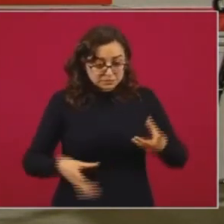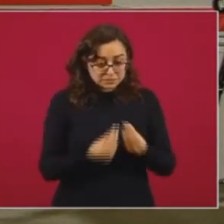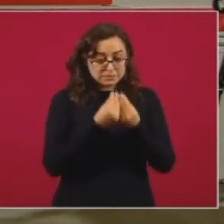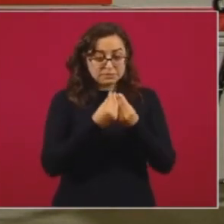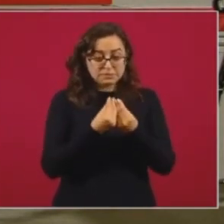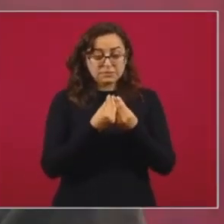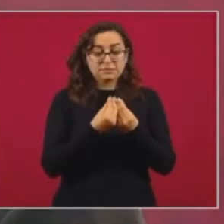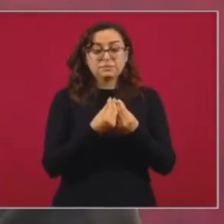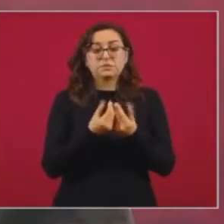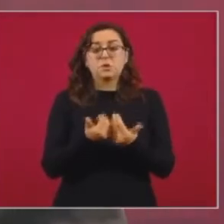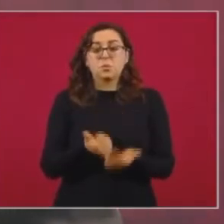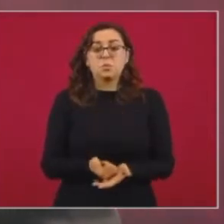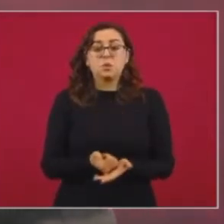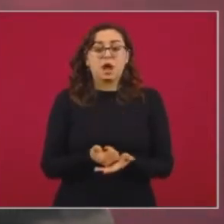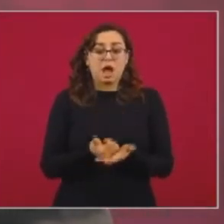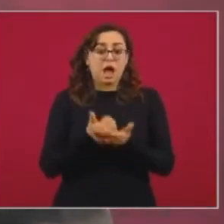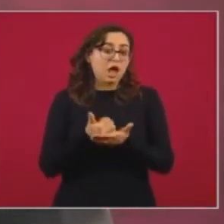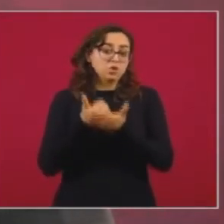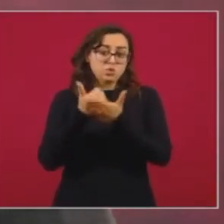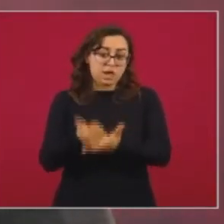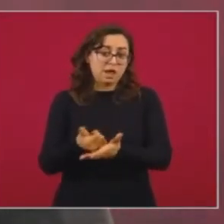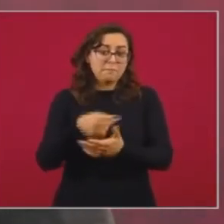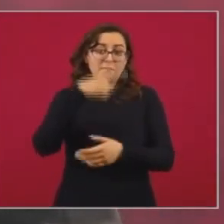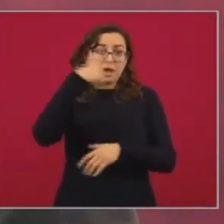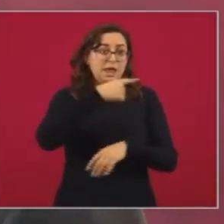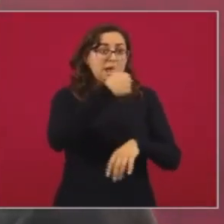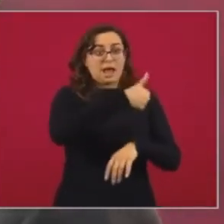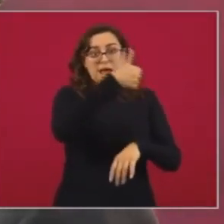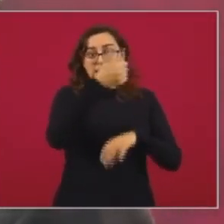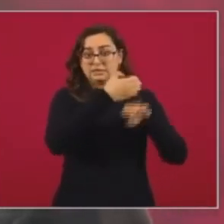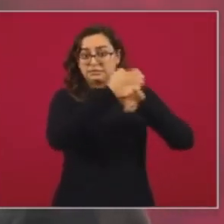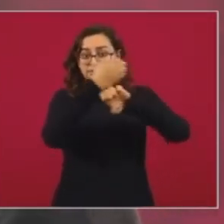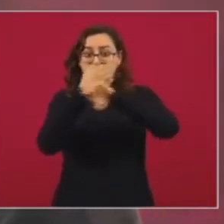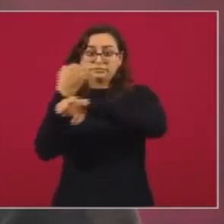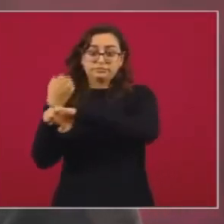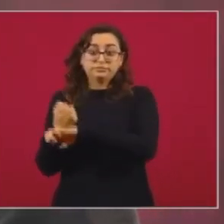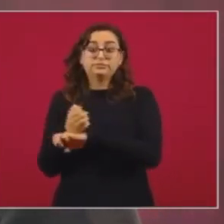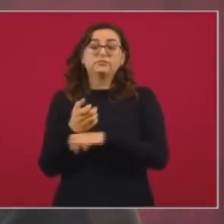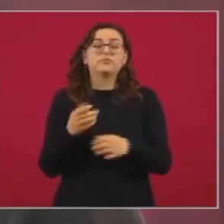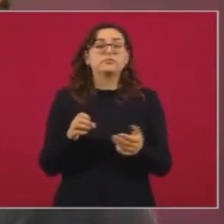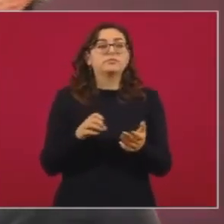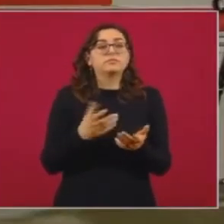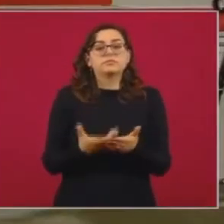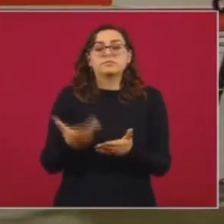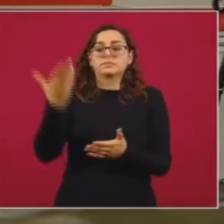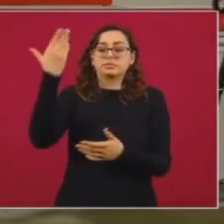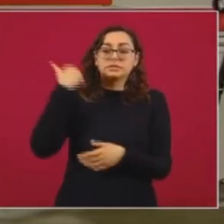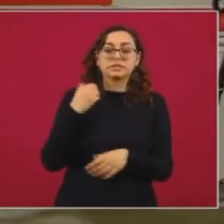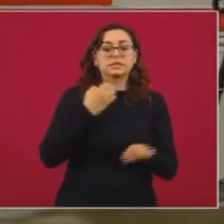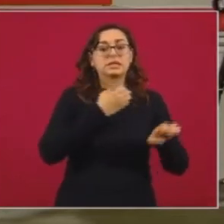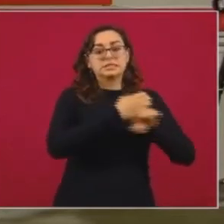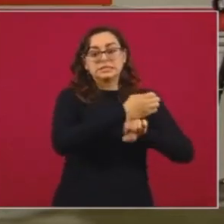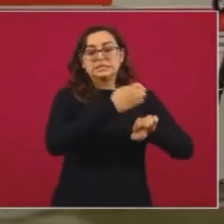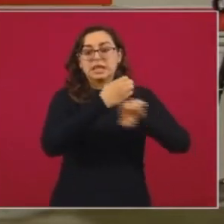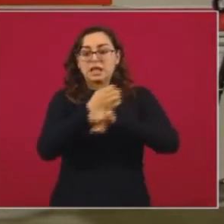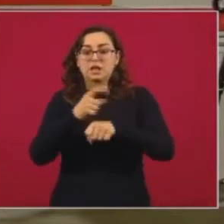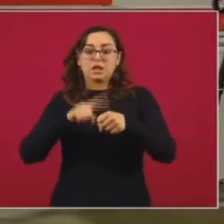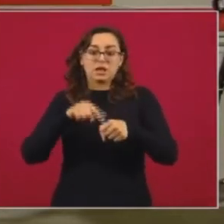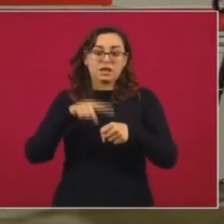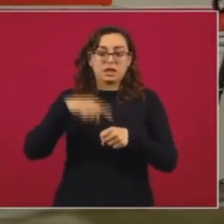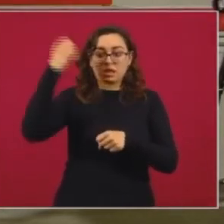todo el país, con la misma metodología. Por eso, cuando en meses atrás hubo este debate de que cada estado quería tener su